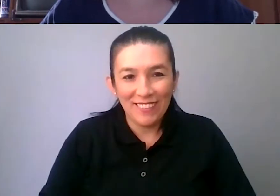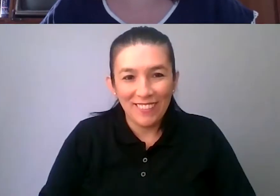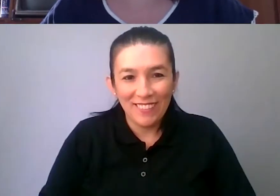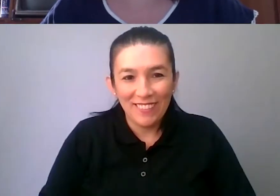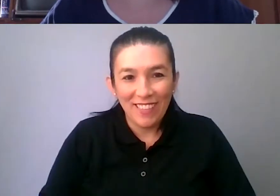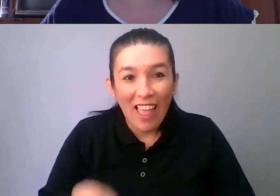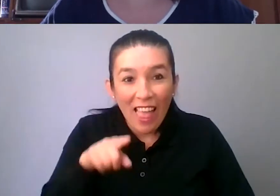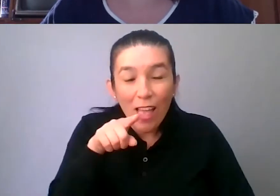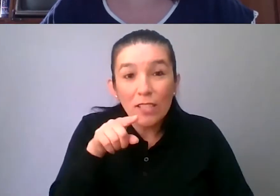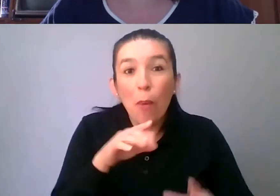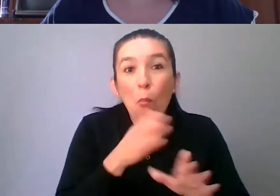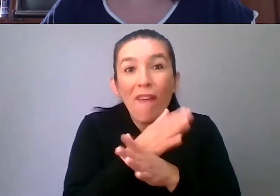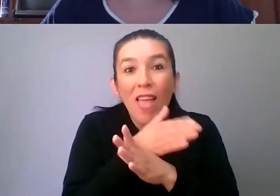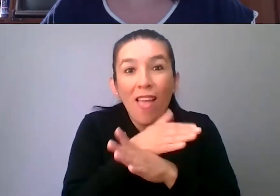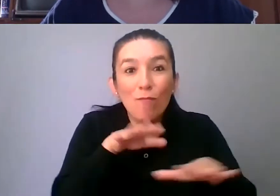Ahí va el pececito.